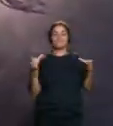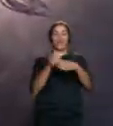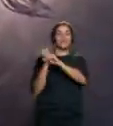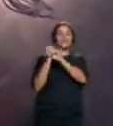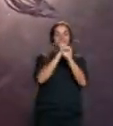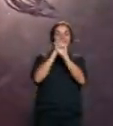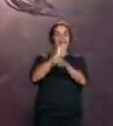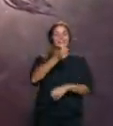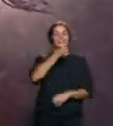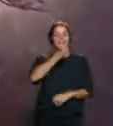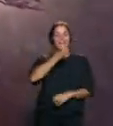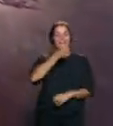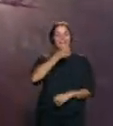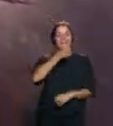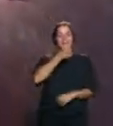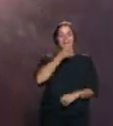sonora,